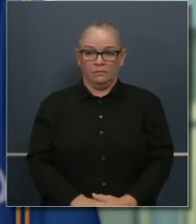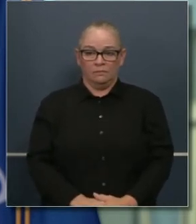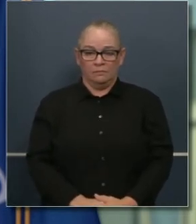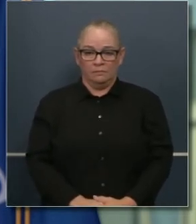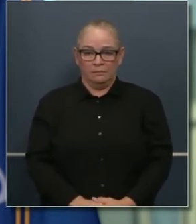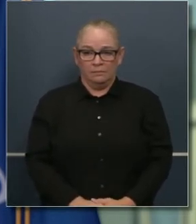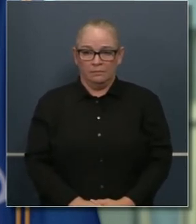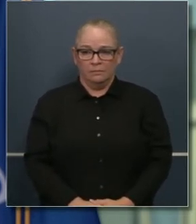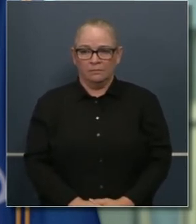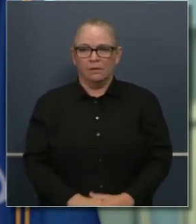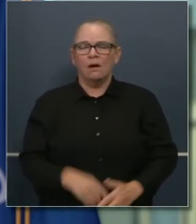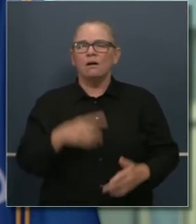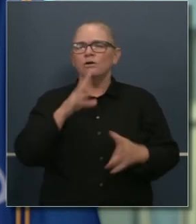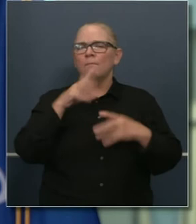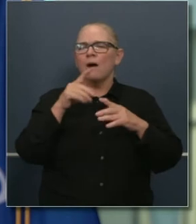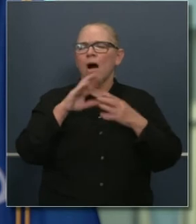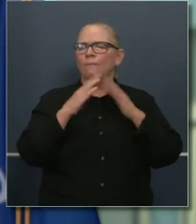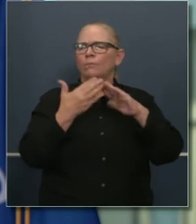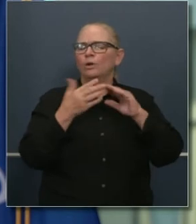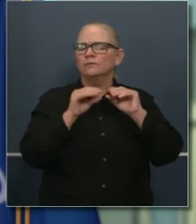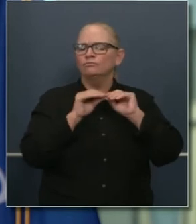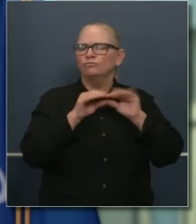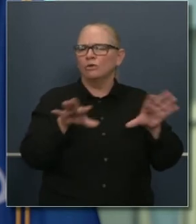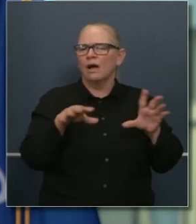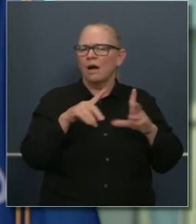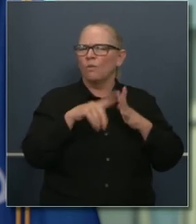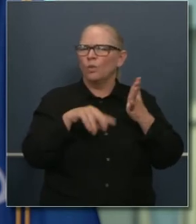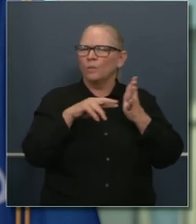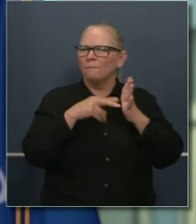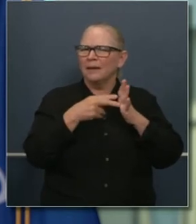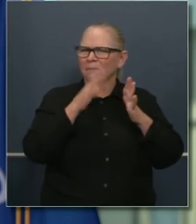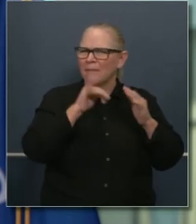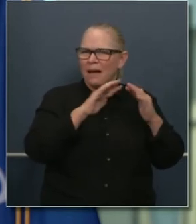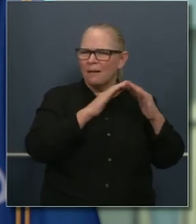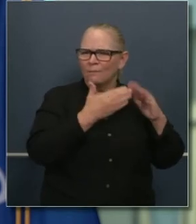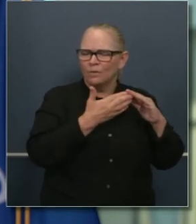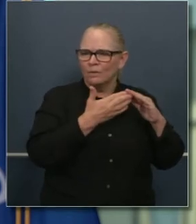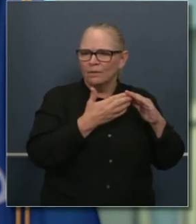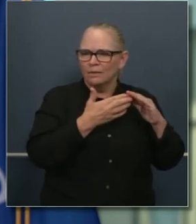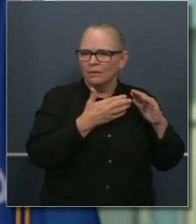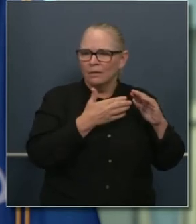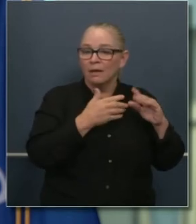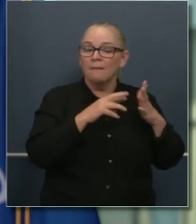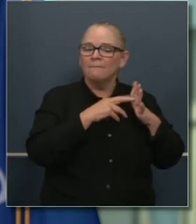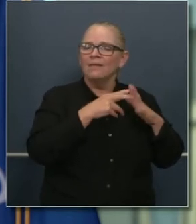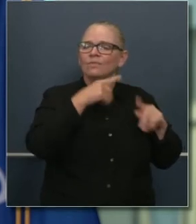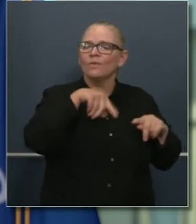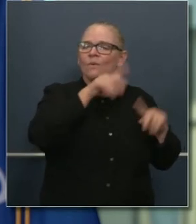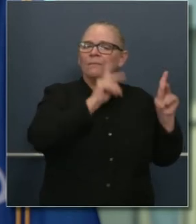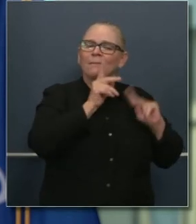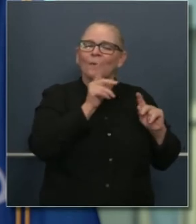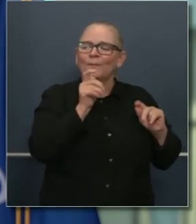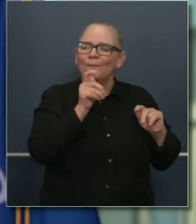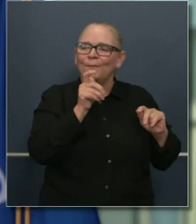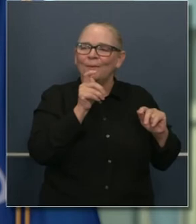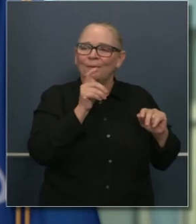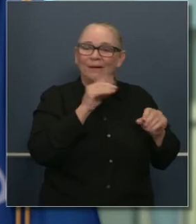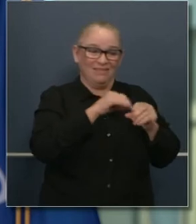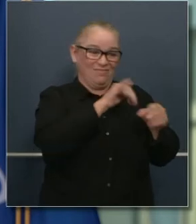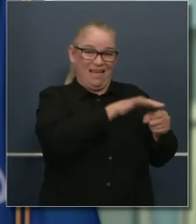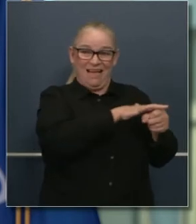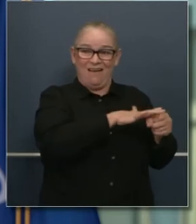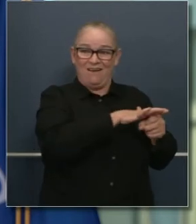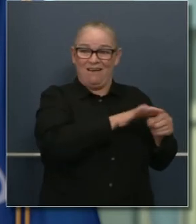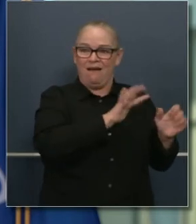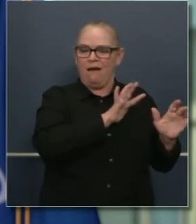comunitaria es una cosa la comunidad por definición es un grupo integrado de individuos y como consecuencia no